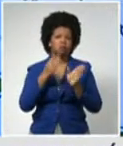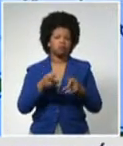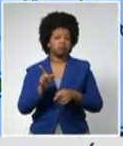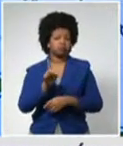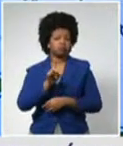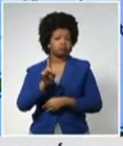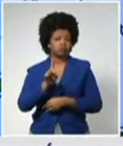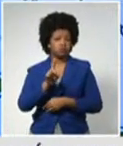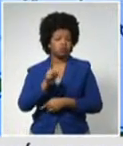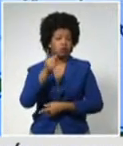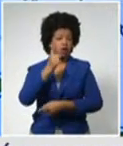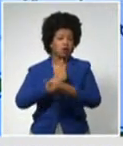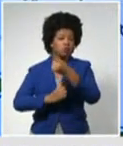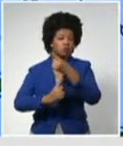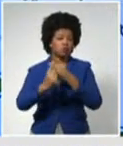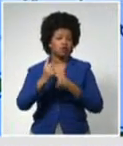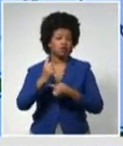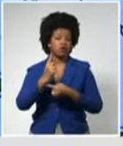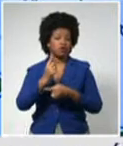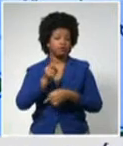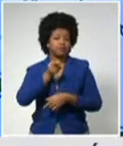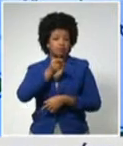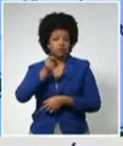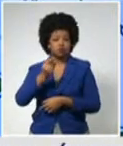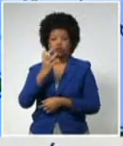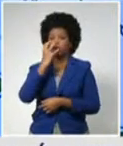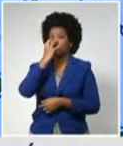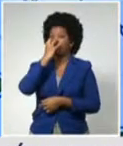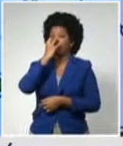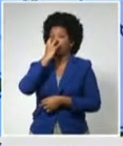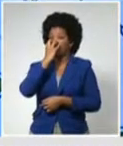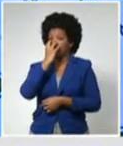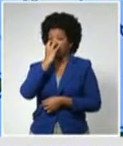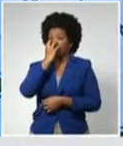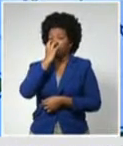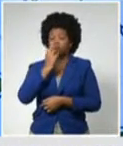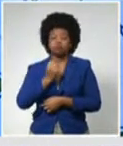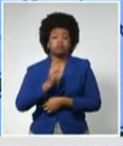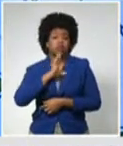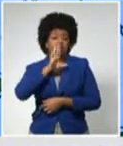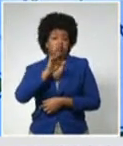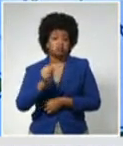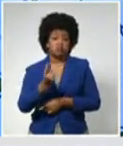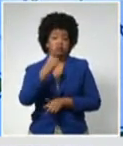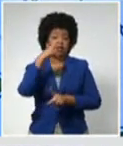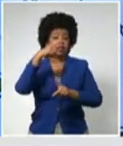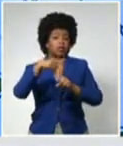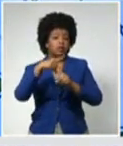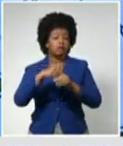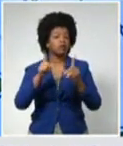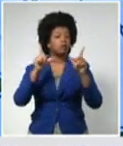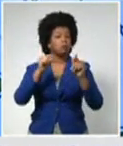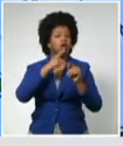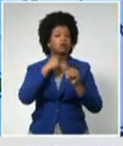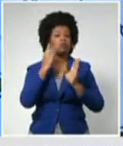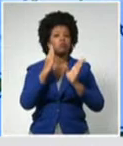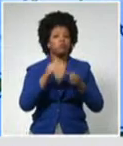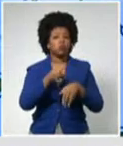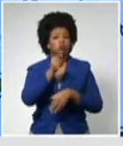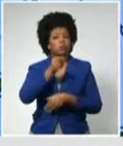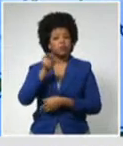ventilación artificial, señalan que este es el primer tratamiento del que se ha demostrado que reduce la mortalidad en pacientes